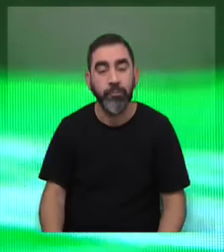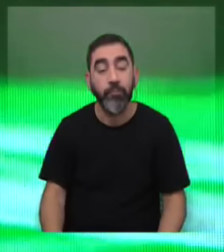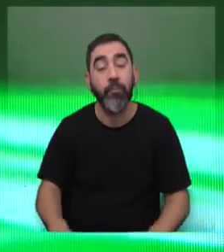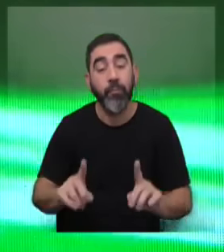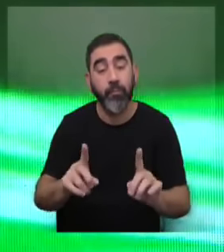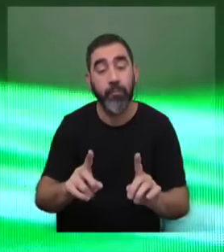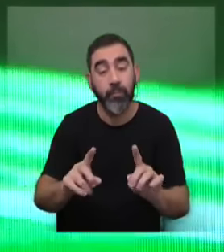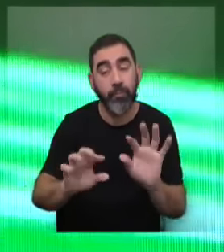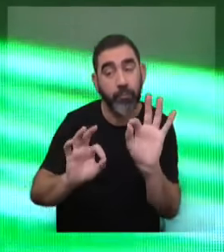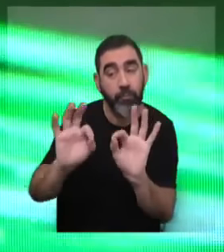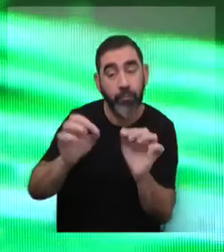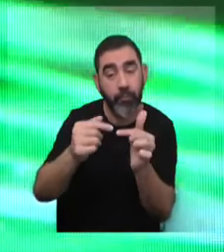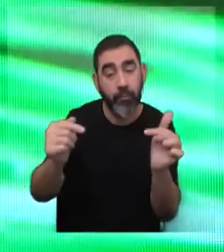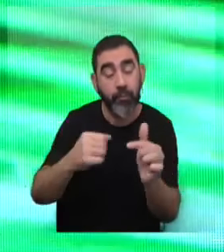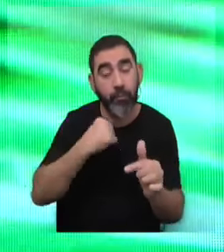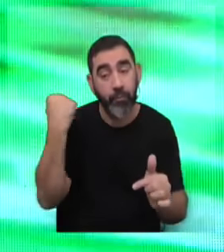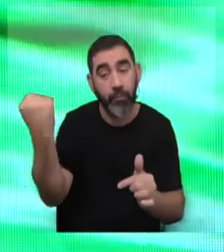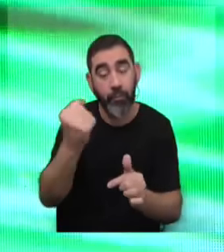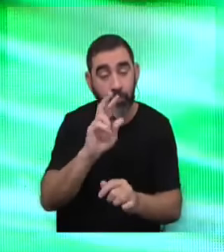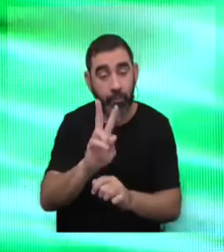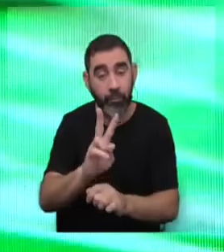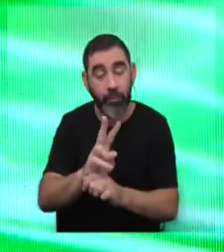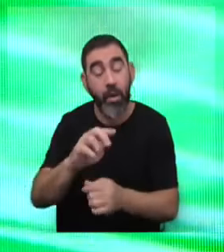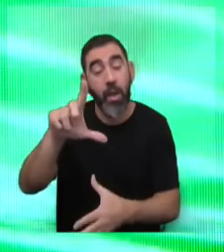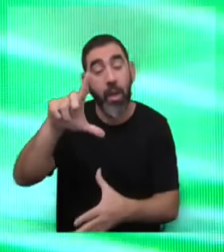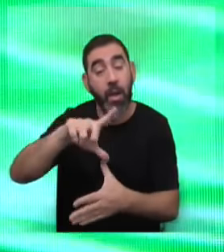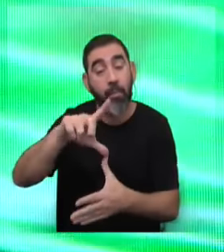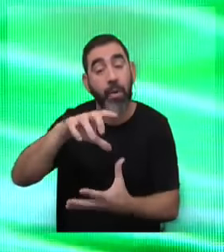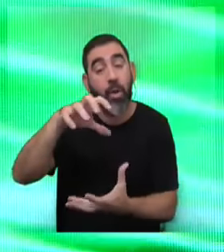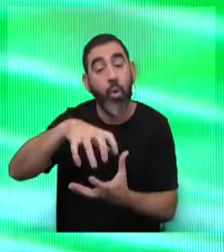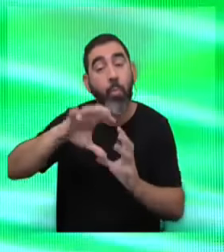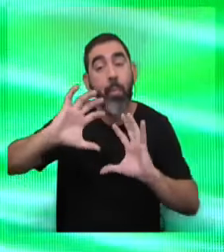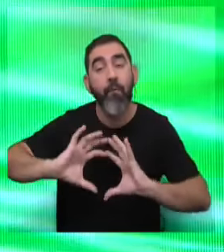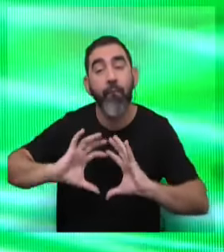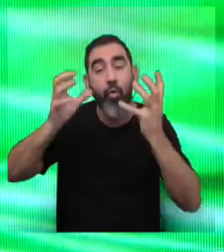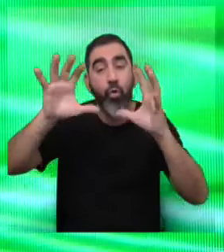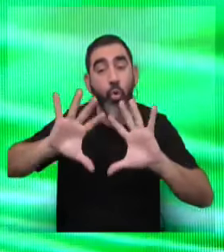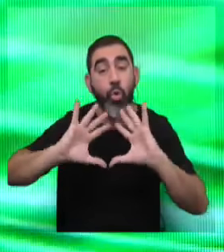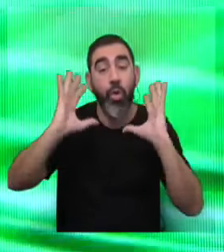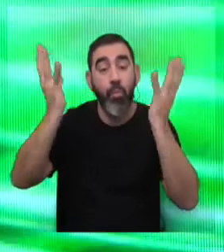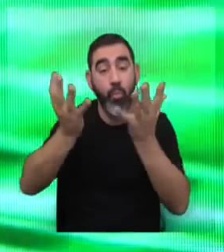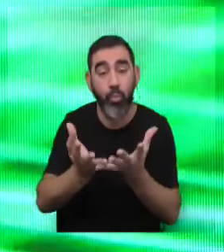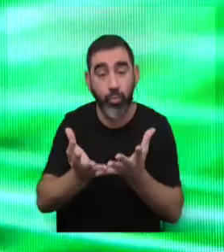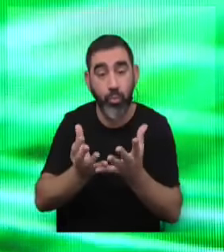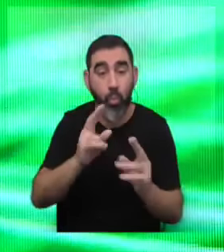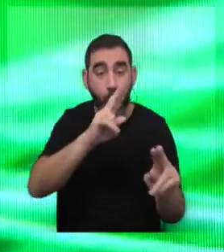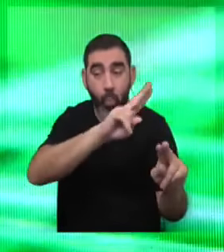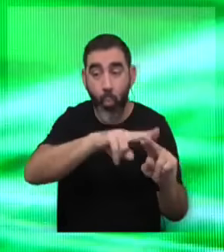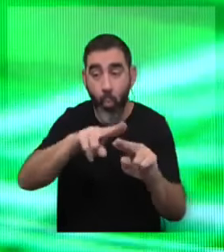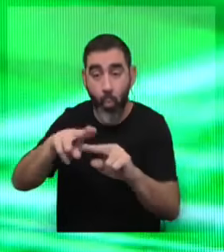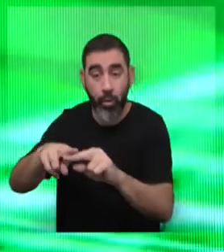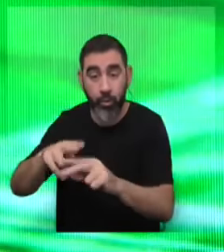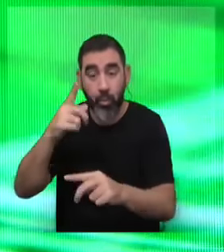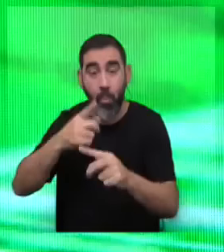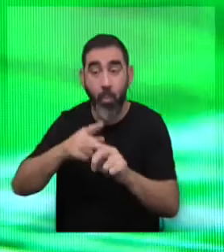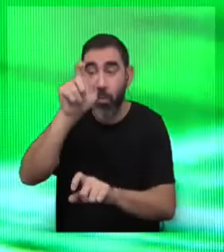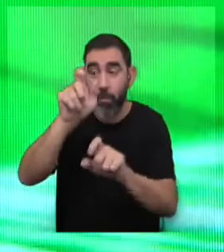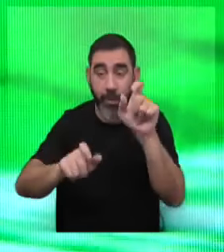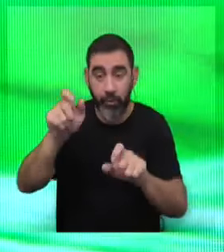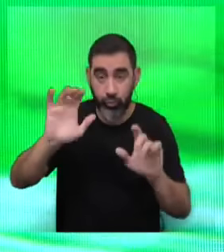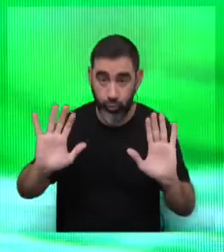y la medida es muy importante América Latina es el continente más violento del mundo si uno mira los muertos si uno cuenta los